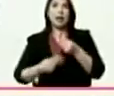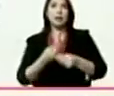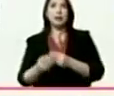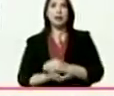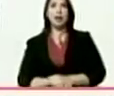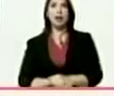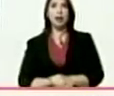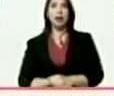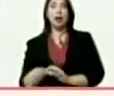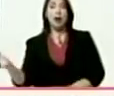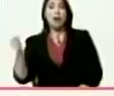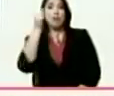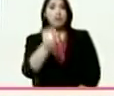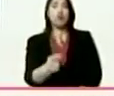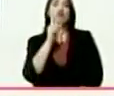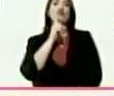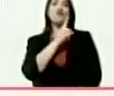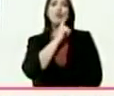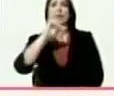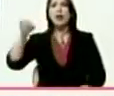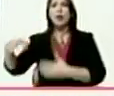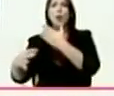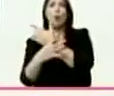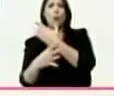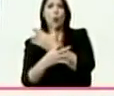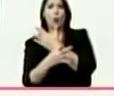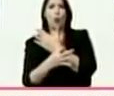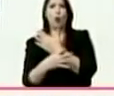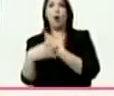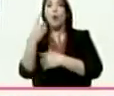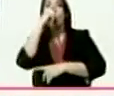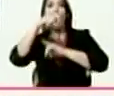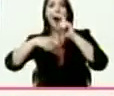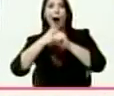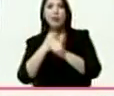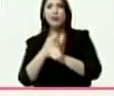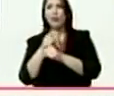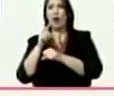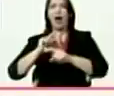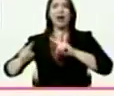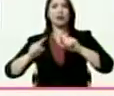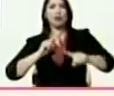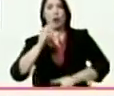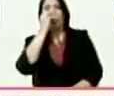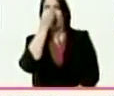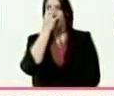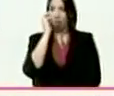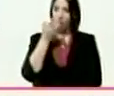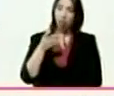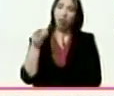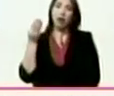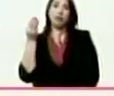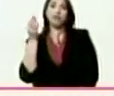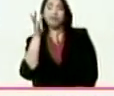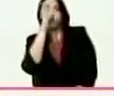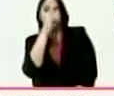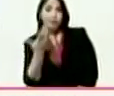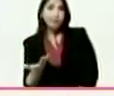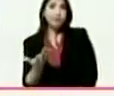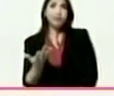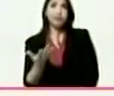este autoproclamado que lleva un año en una acción circense, burlesca,